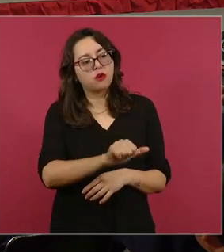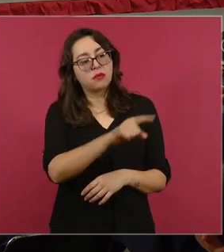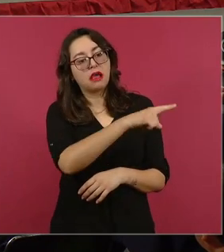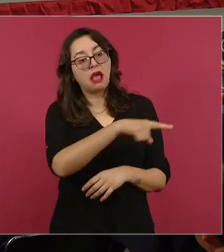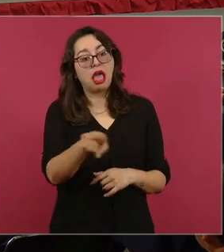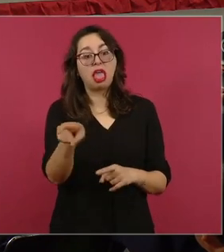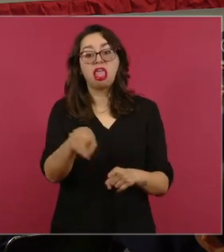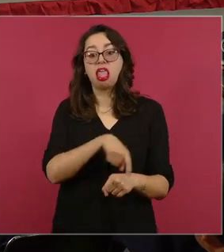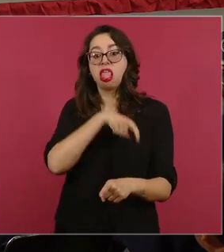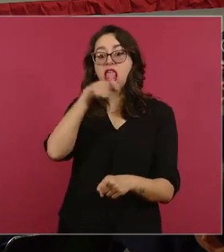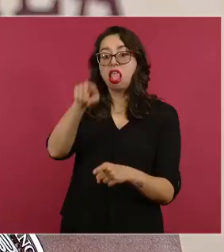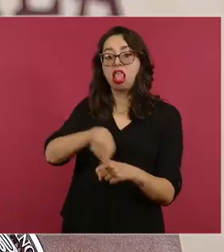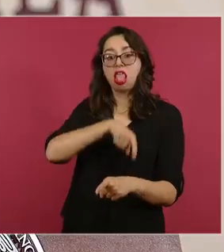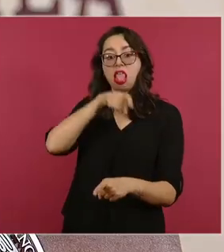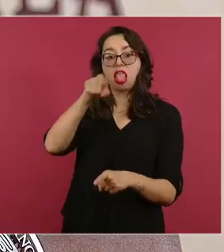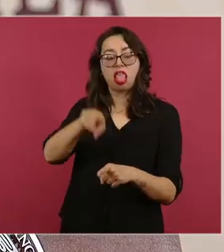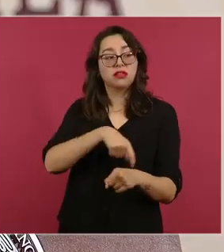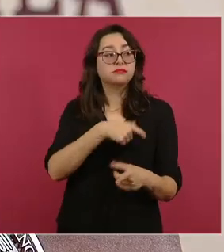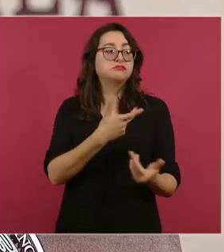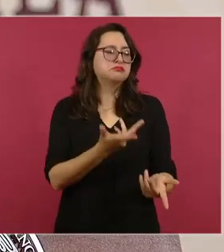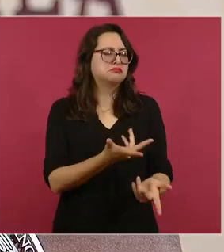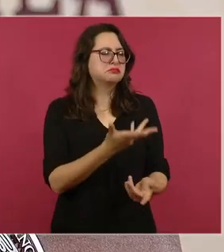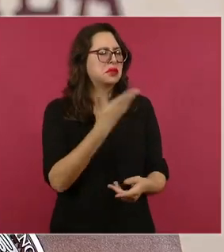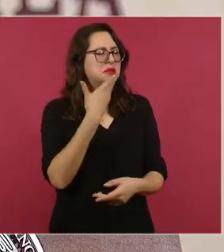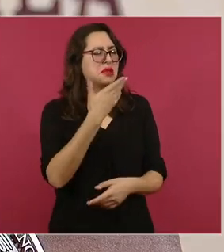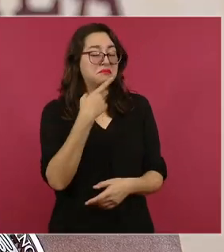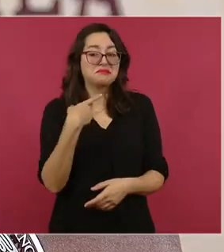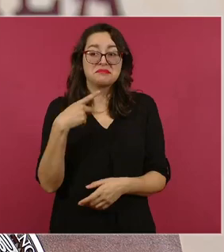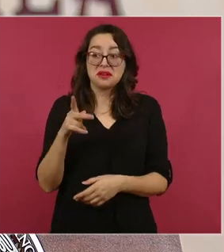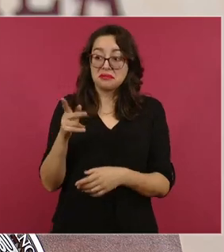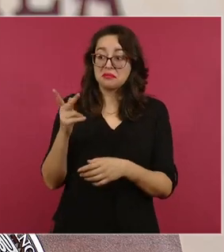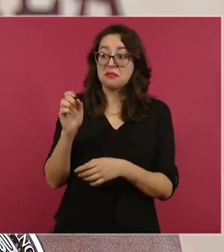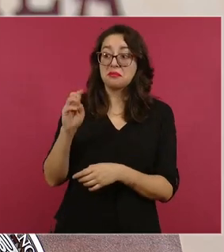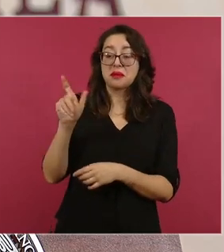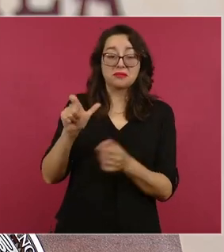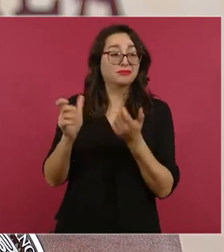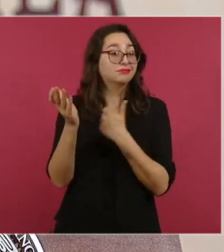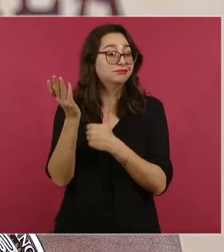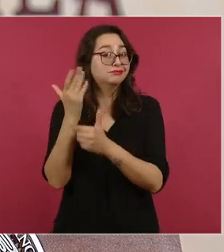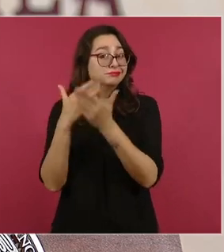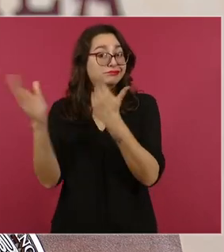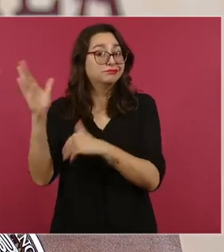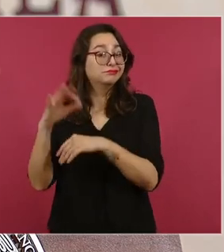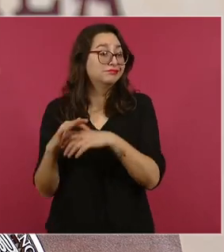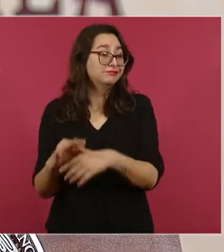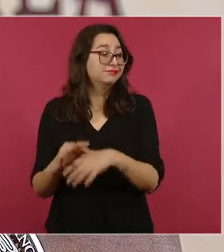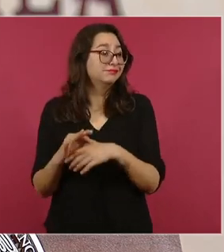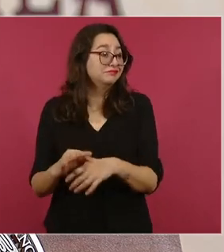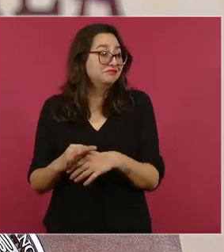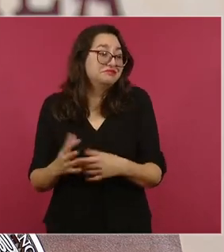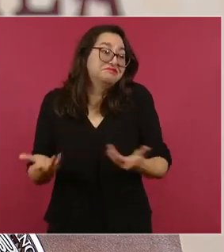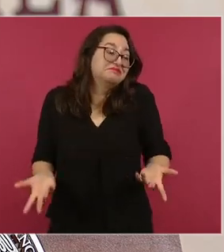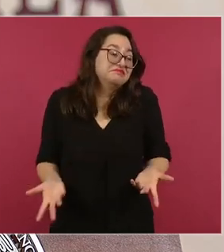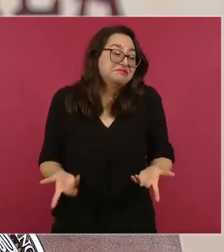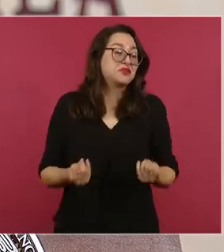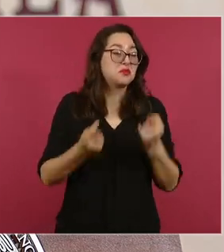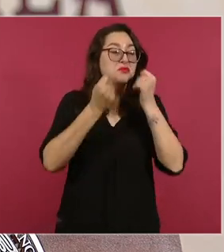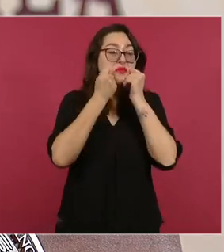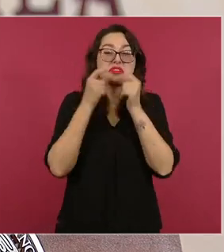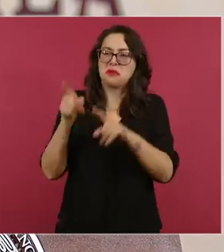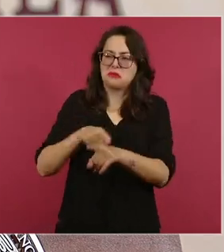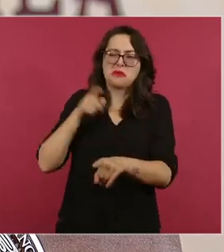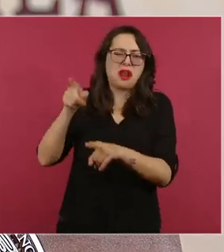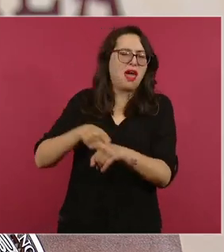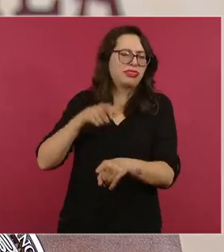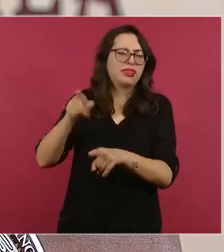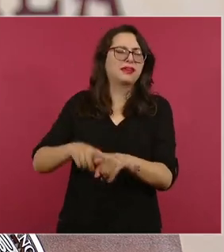burlas no borran la realidad. El director de Pemex, Octavio Romero, informó en el Congreso